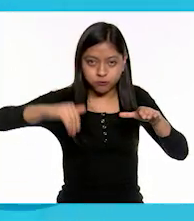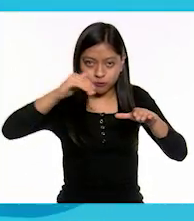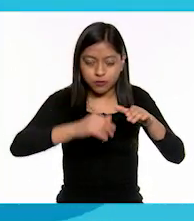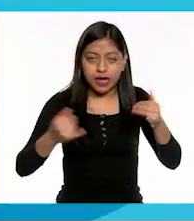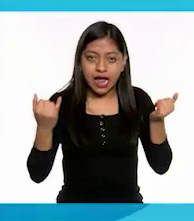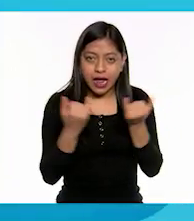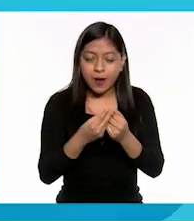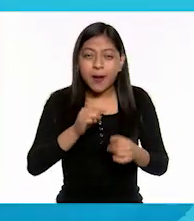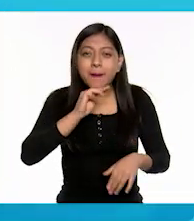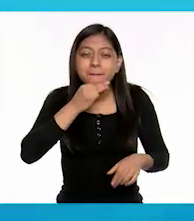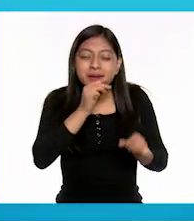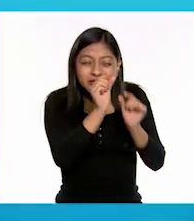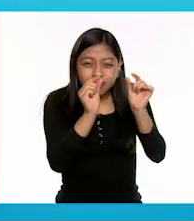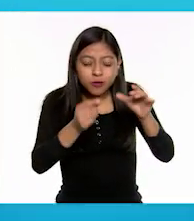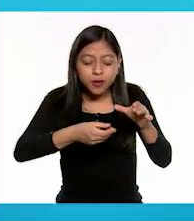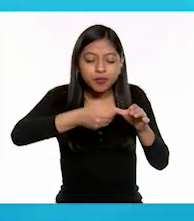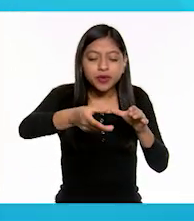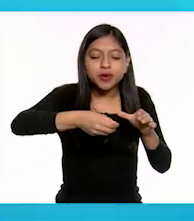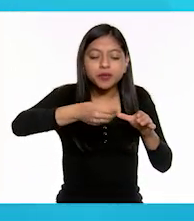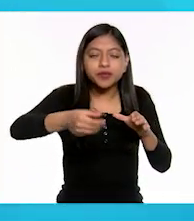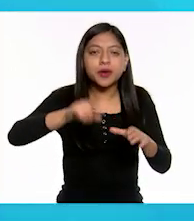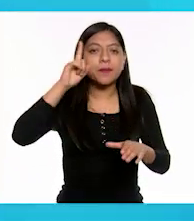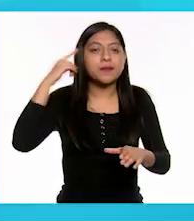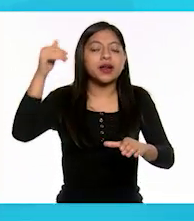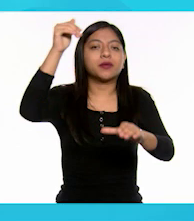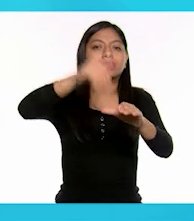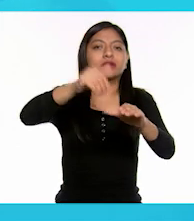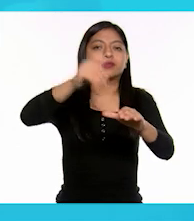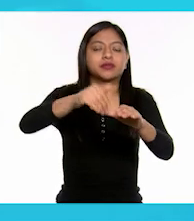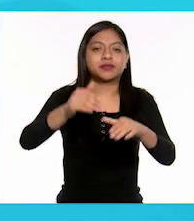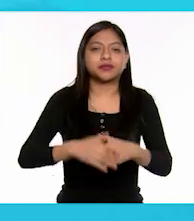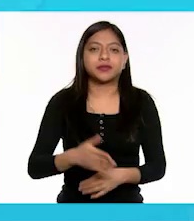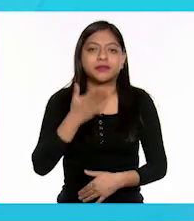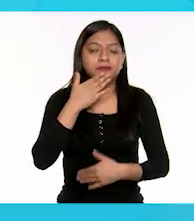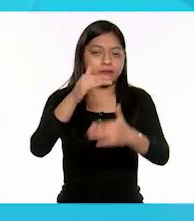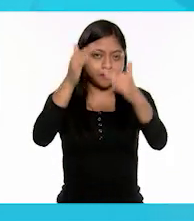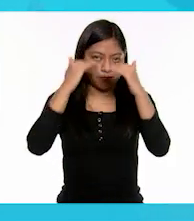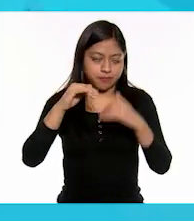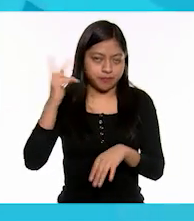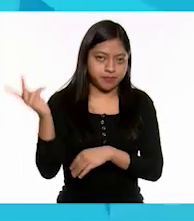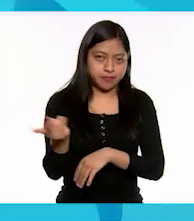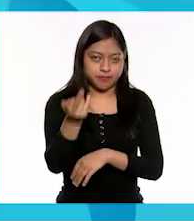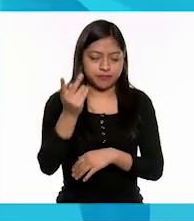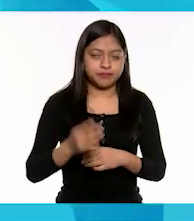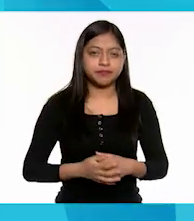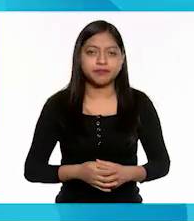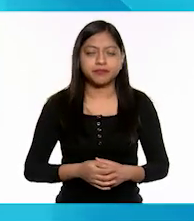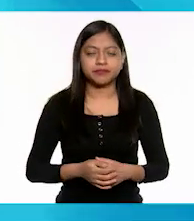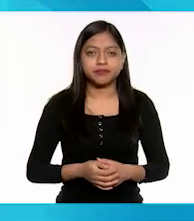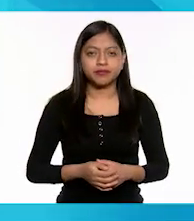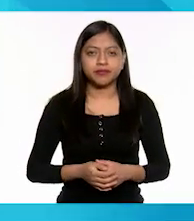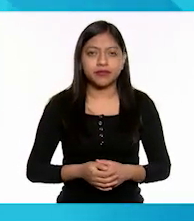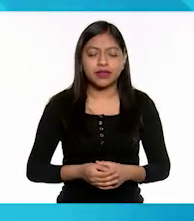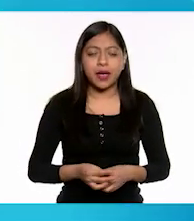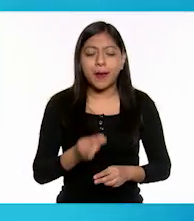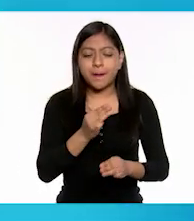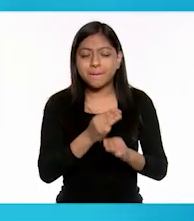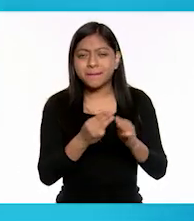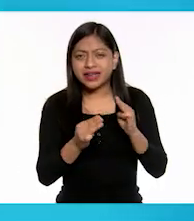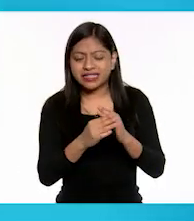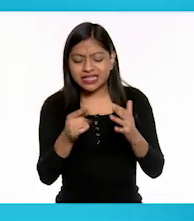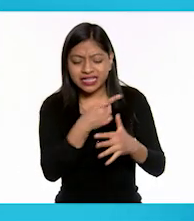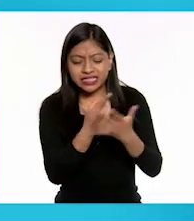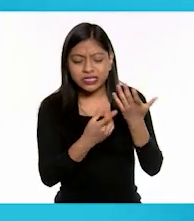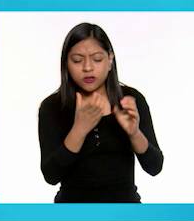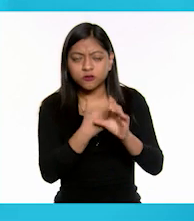los granos de maíz al hoyo excelente siguiente pregunta qué objetos se necesitan